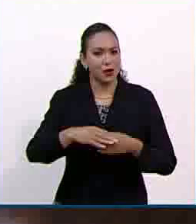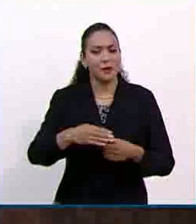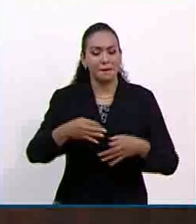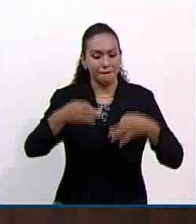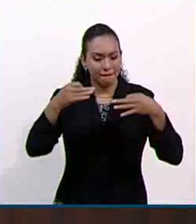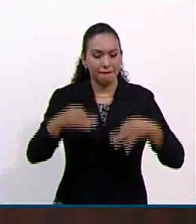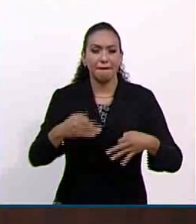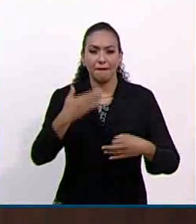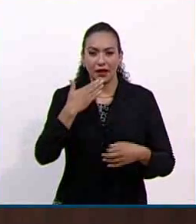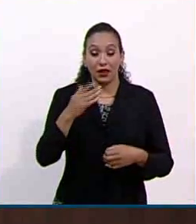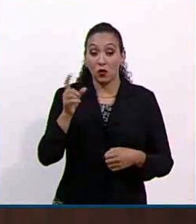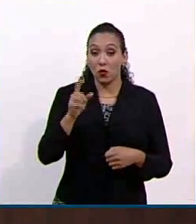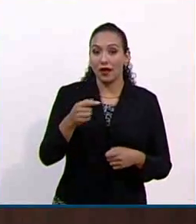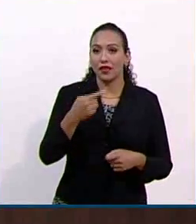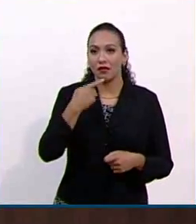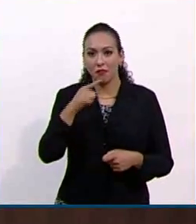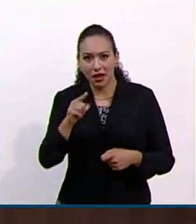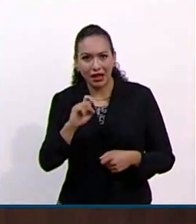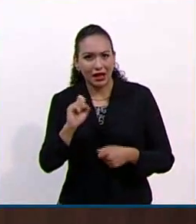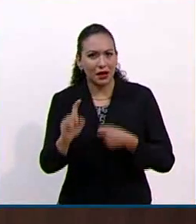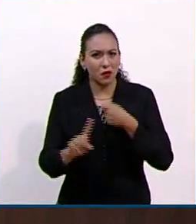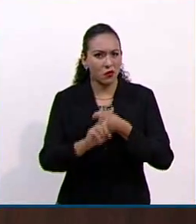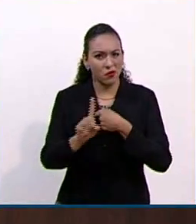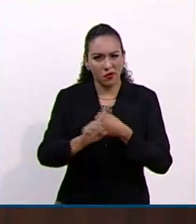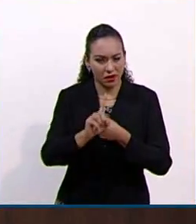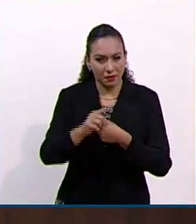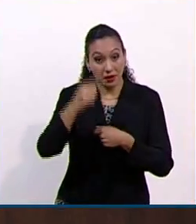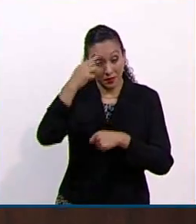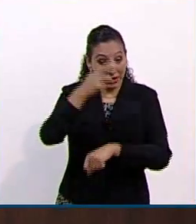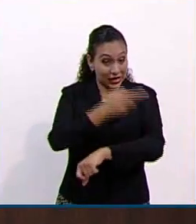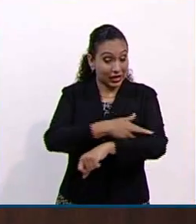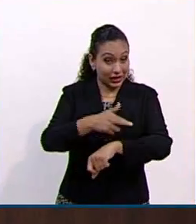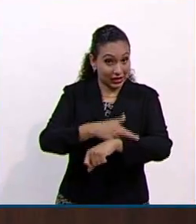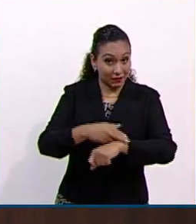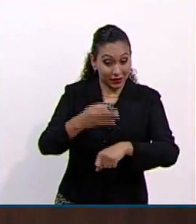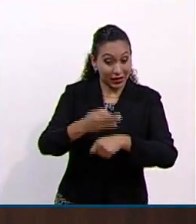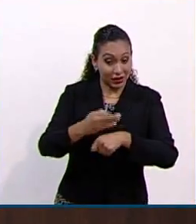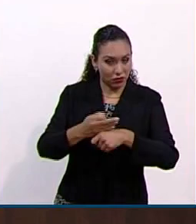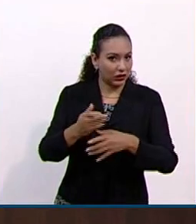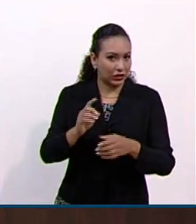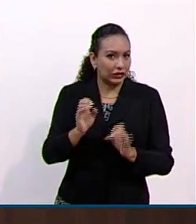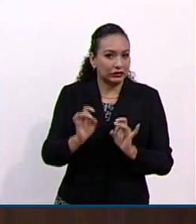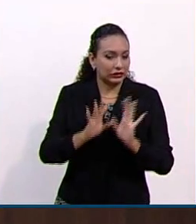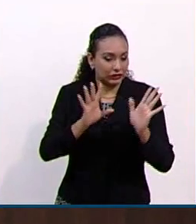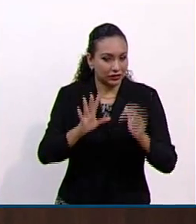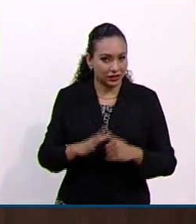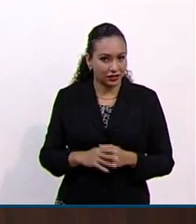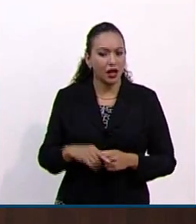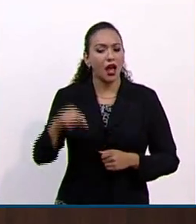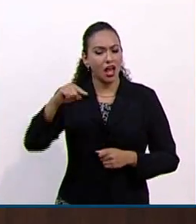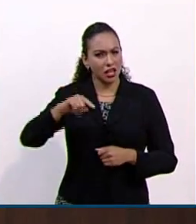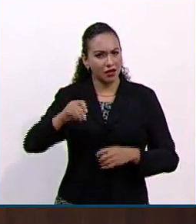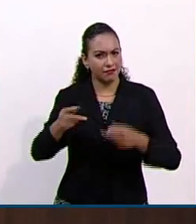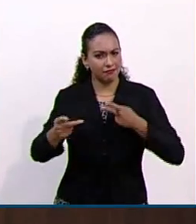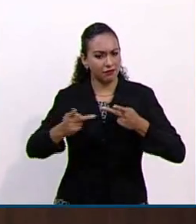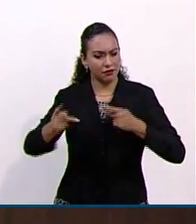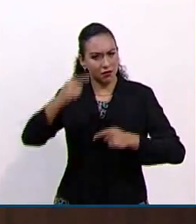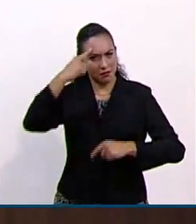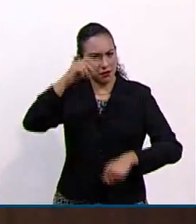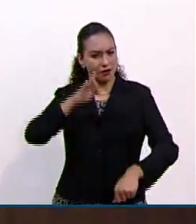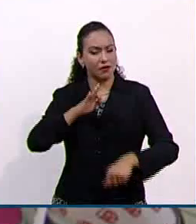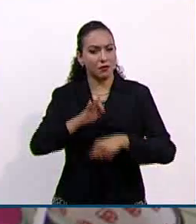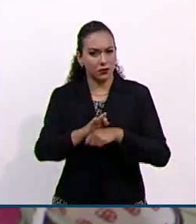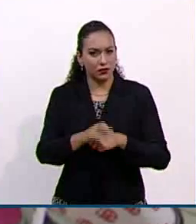los medios de impugnación relacionados con el proceso electoral en curso, así como de aquellos que se presenten después de la